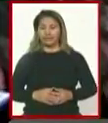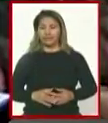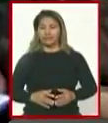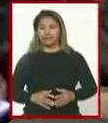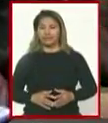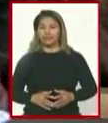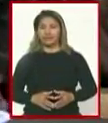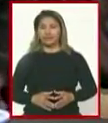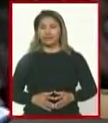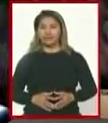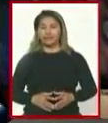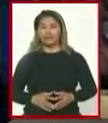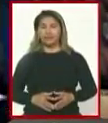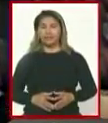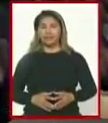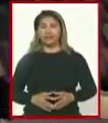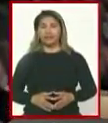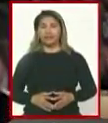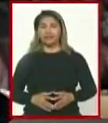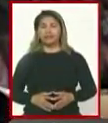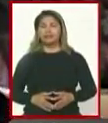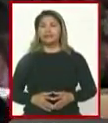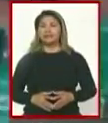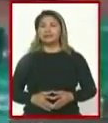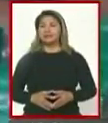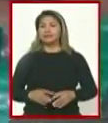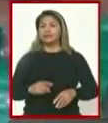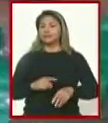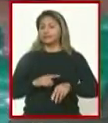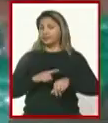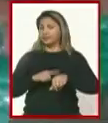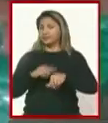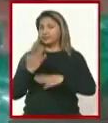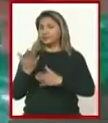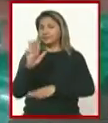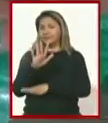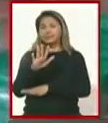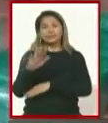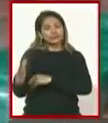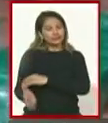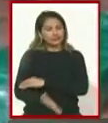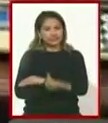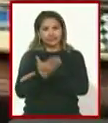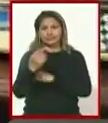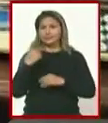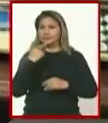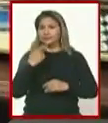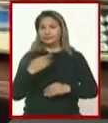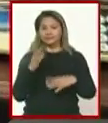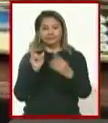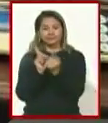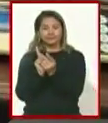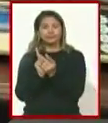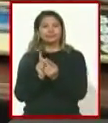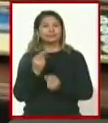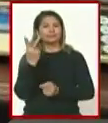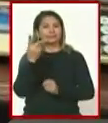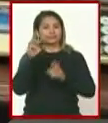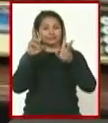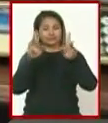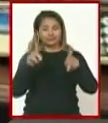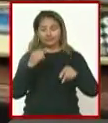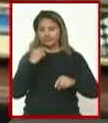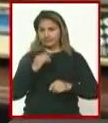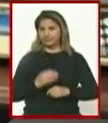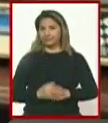30, sí creo, miércoles 30, a horas 5 de la mañana, la madrugada, ¿no es cierto? Dos sujetos que